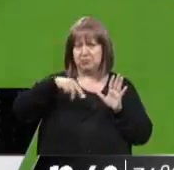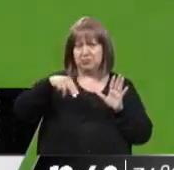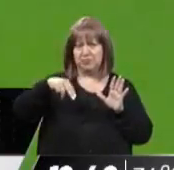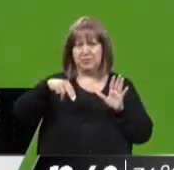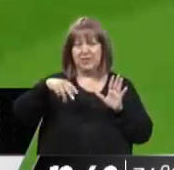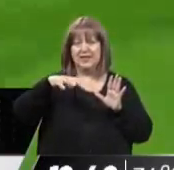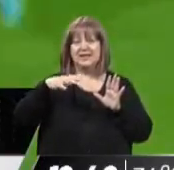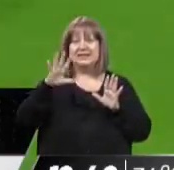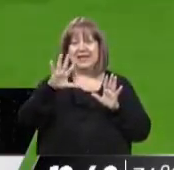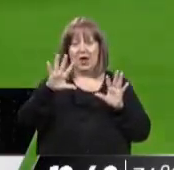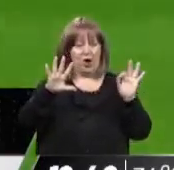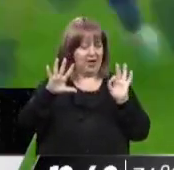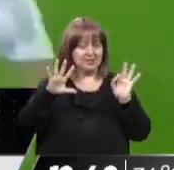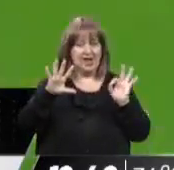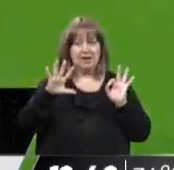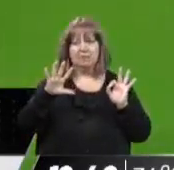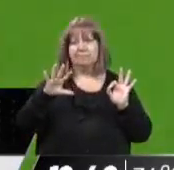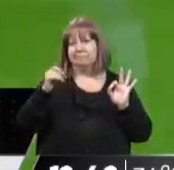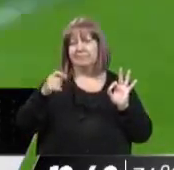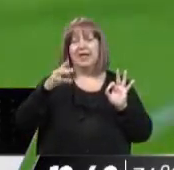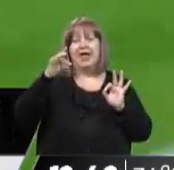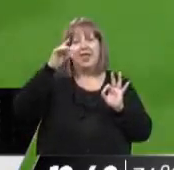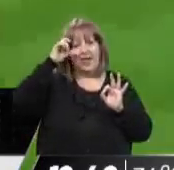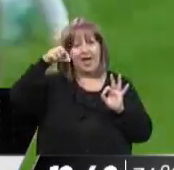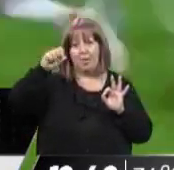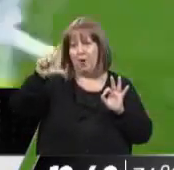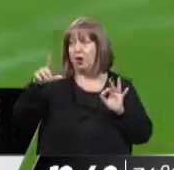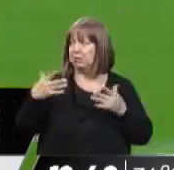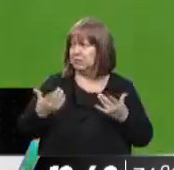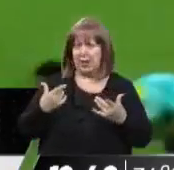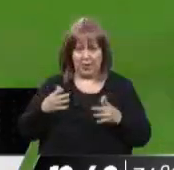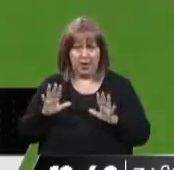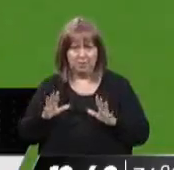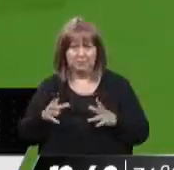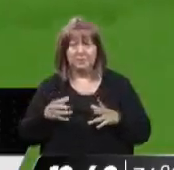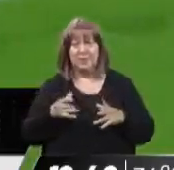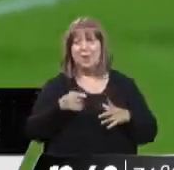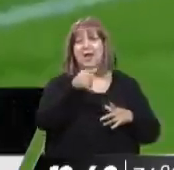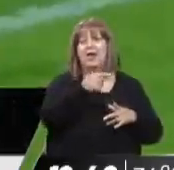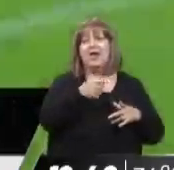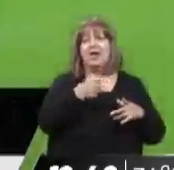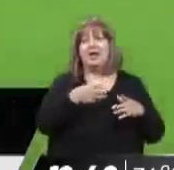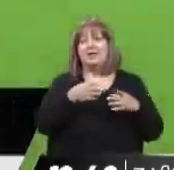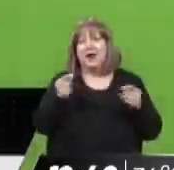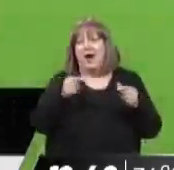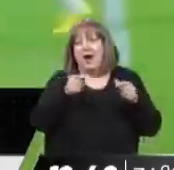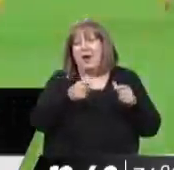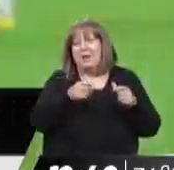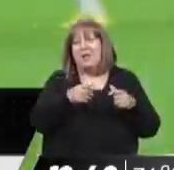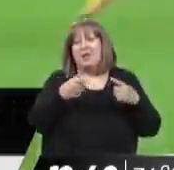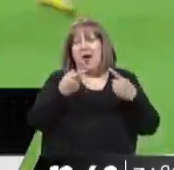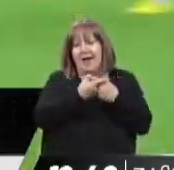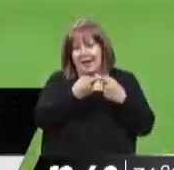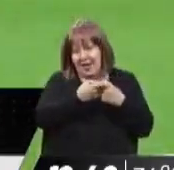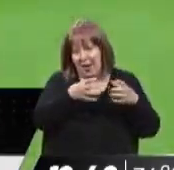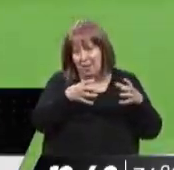el 5-0. Dominó todo, De Paul jugó todo. Estuvo suavecito el equipo contrario también, ¿no? Es un equipo menor. Pero también Argentina tiene